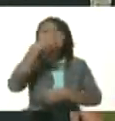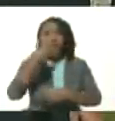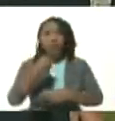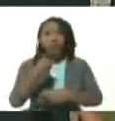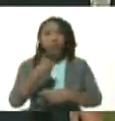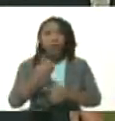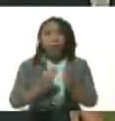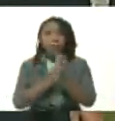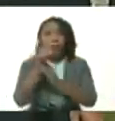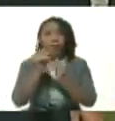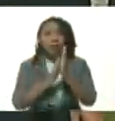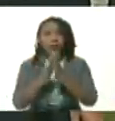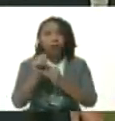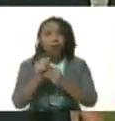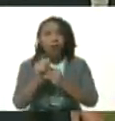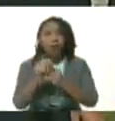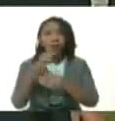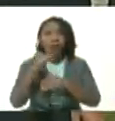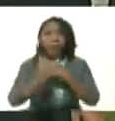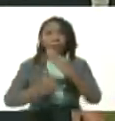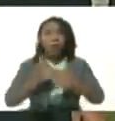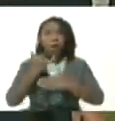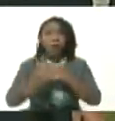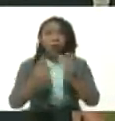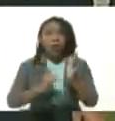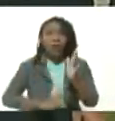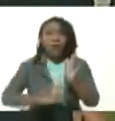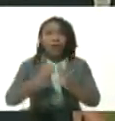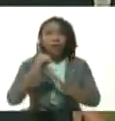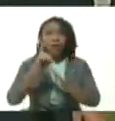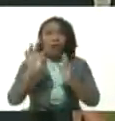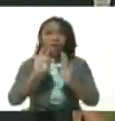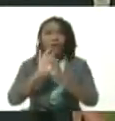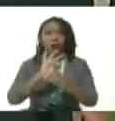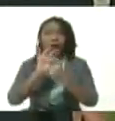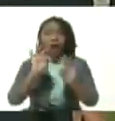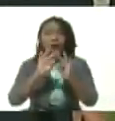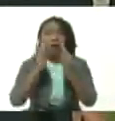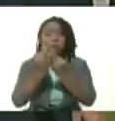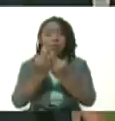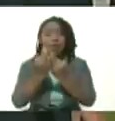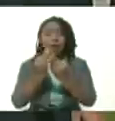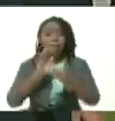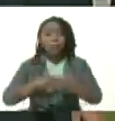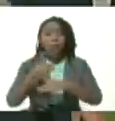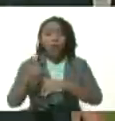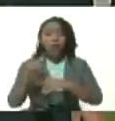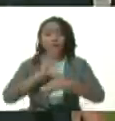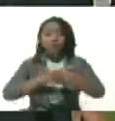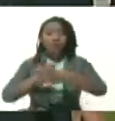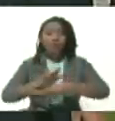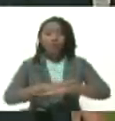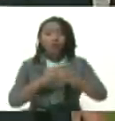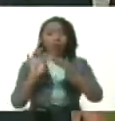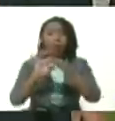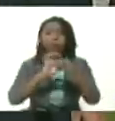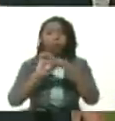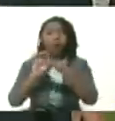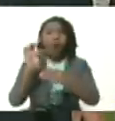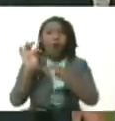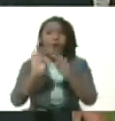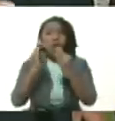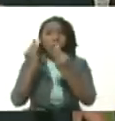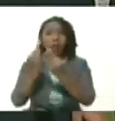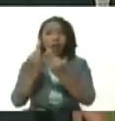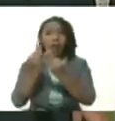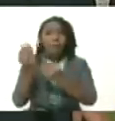emprendimiento sea parte de los proyectos que desarrollen en la familia, en el seno de la familia, porque convoca a la unión familiar, pero además